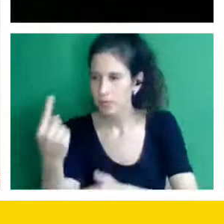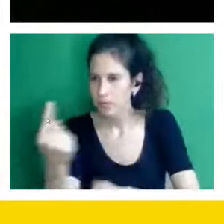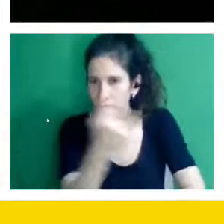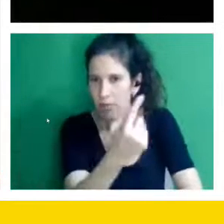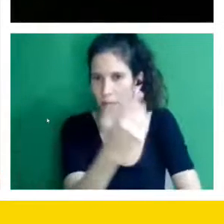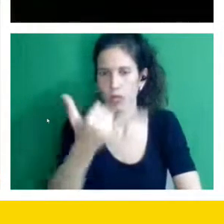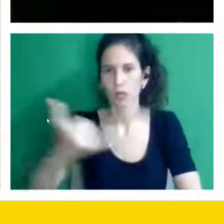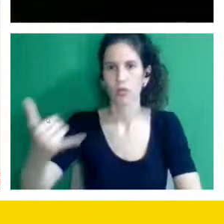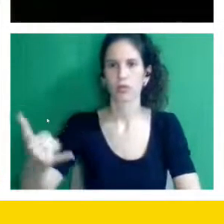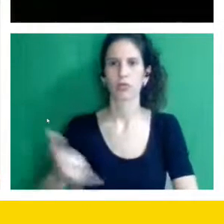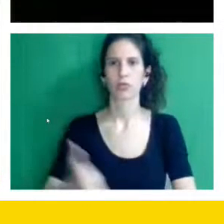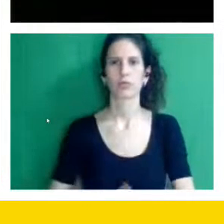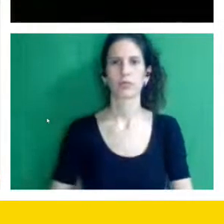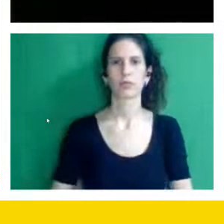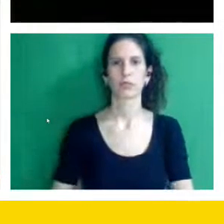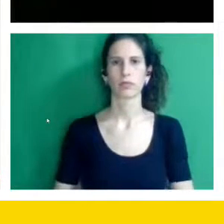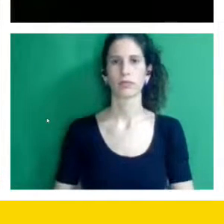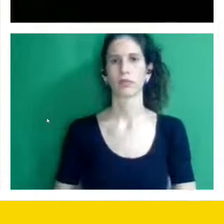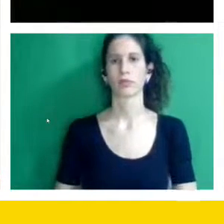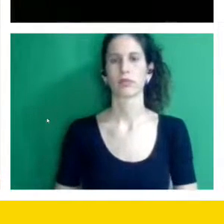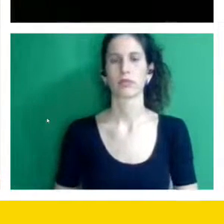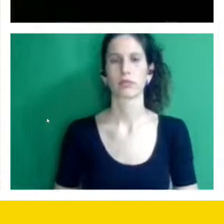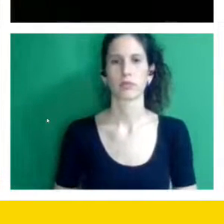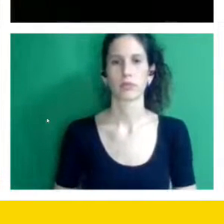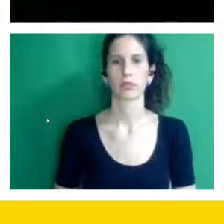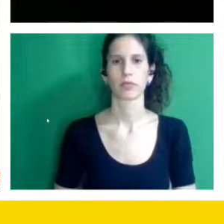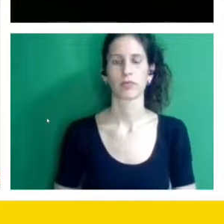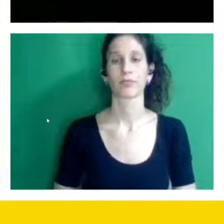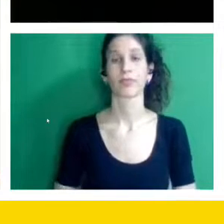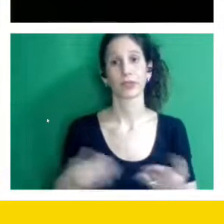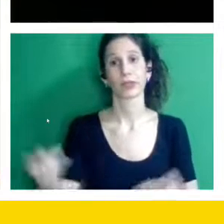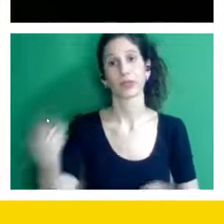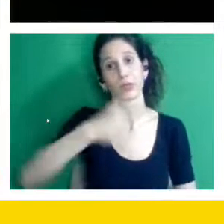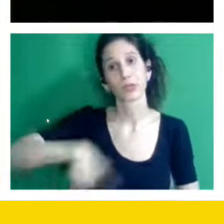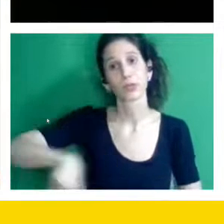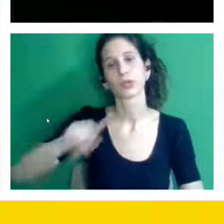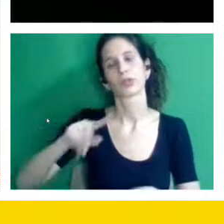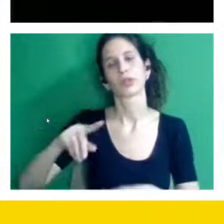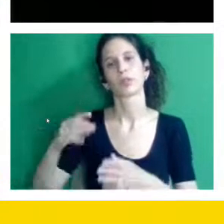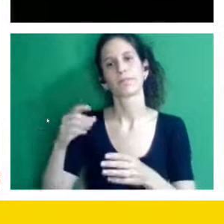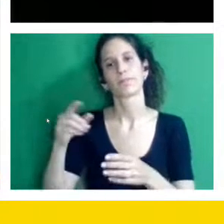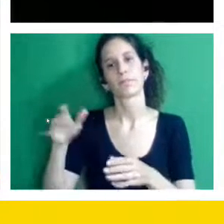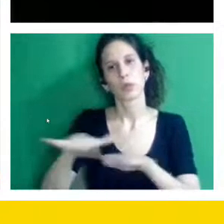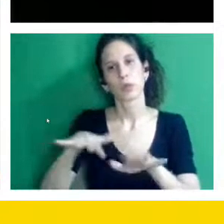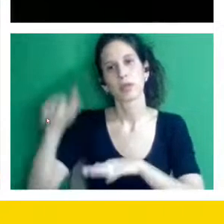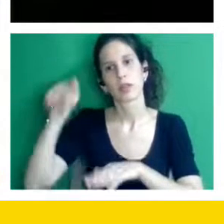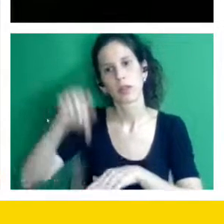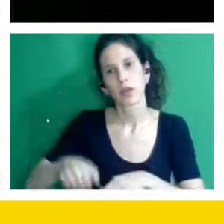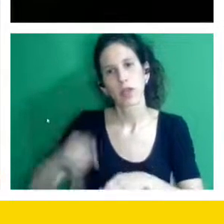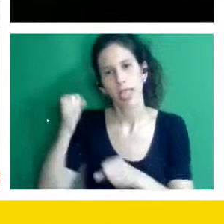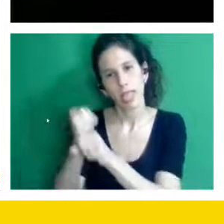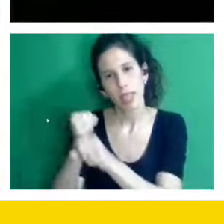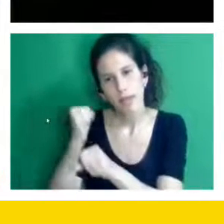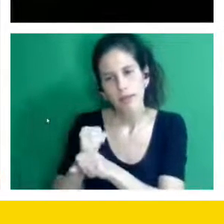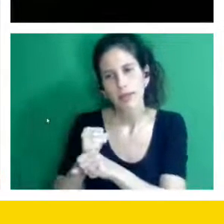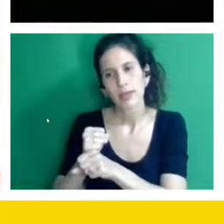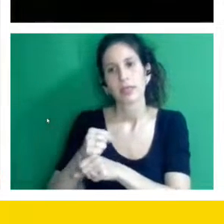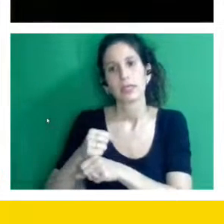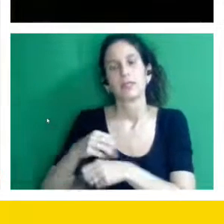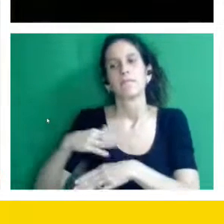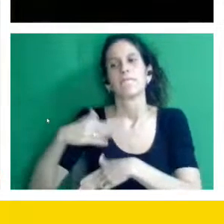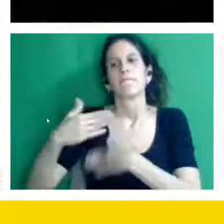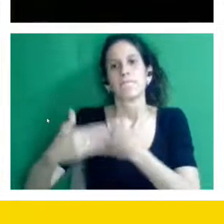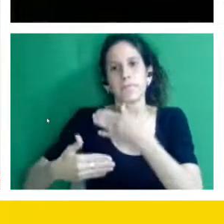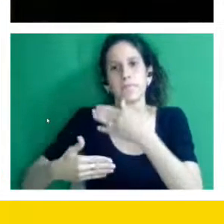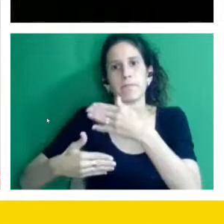eso para que la accesibilidad esté en la realidad de todos los días. Yo quería, Cecilia, aprovechar el momento,